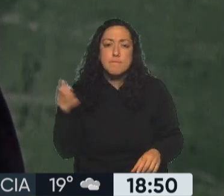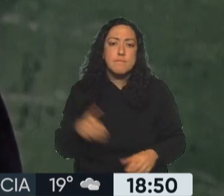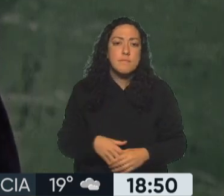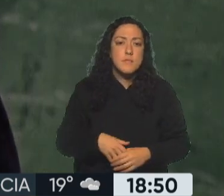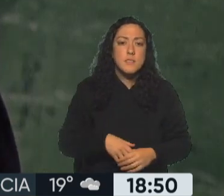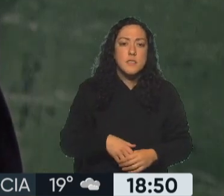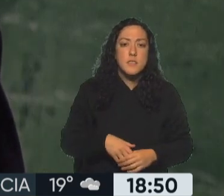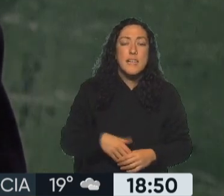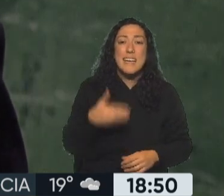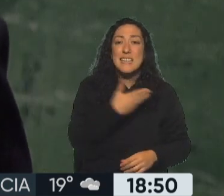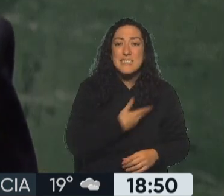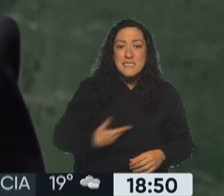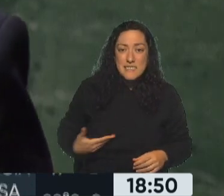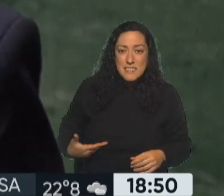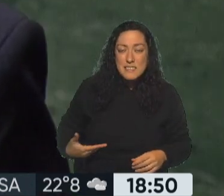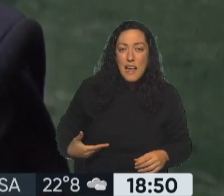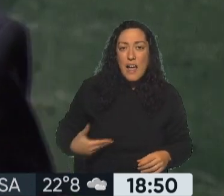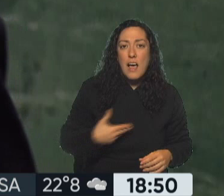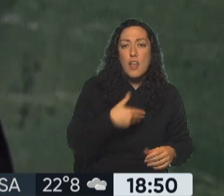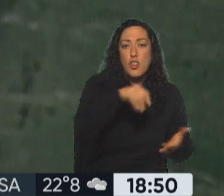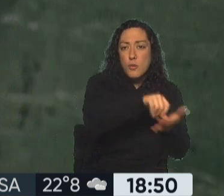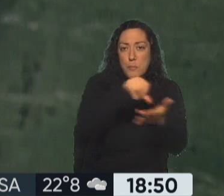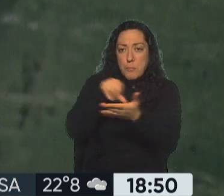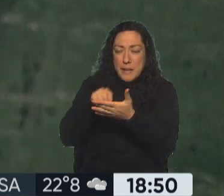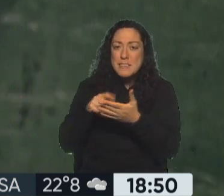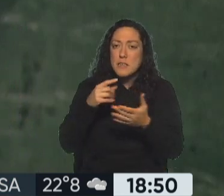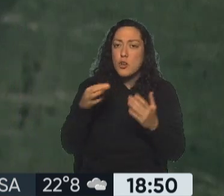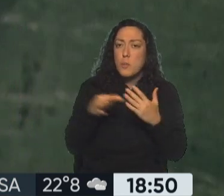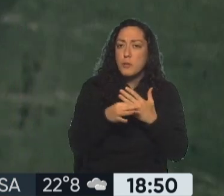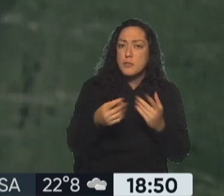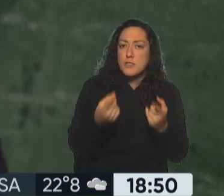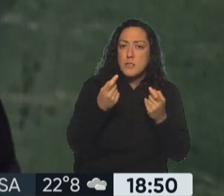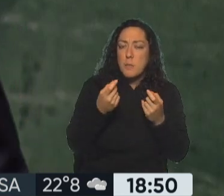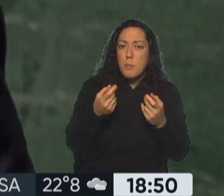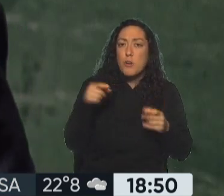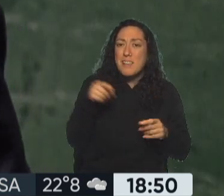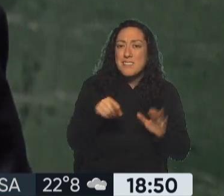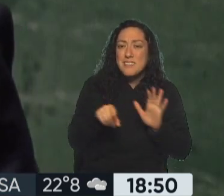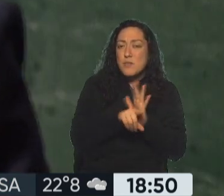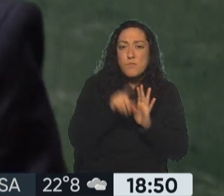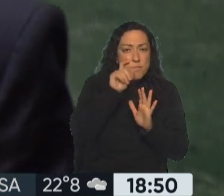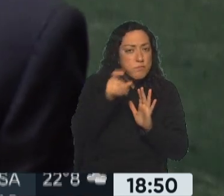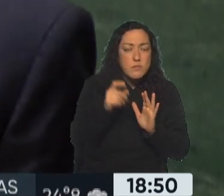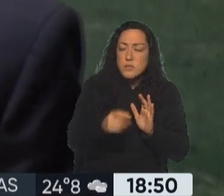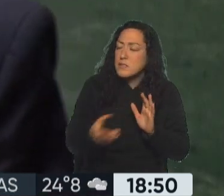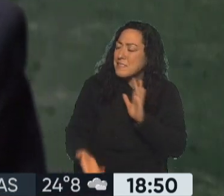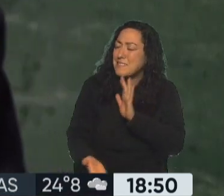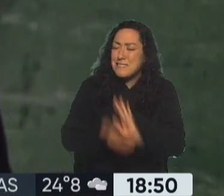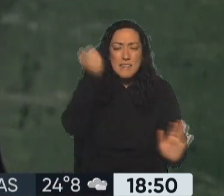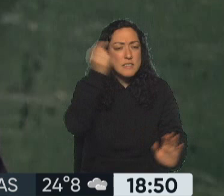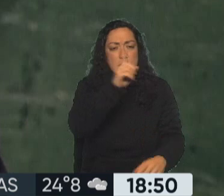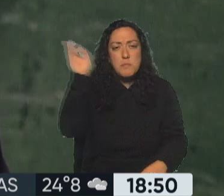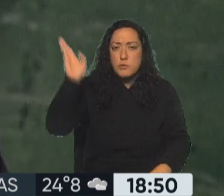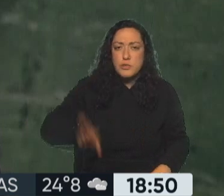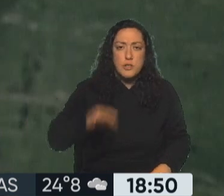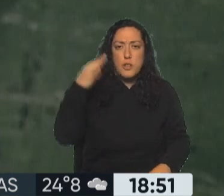Necesitamos más estados comprometidos para que este crimen sea completamente erradicado.